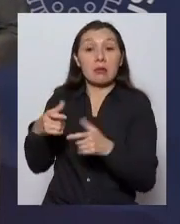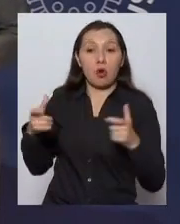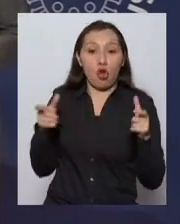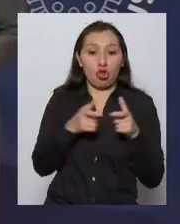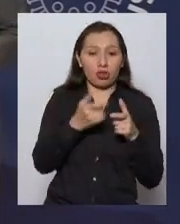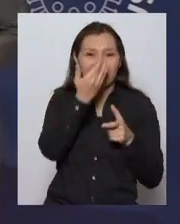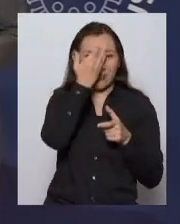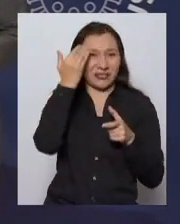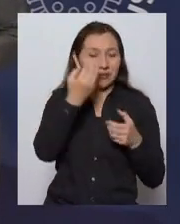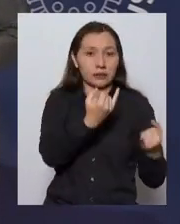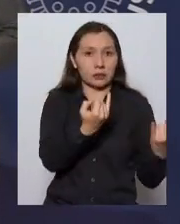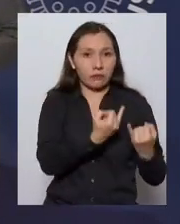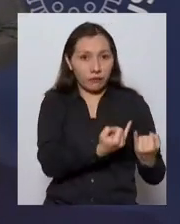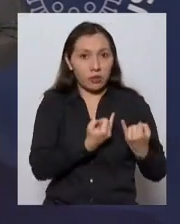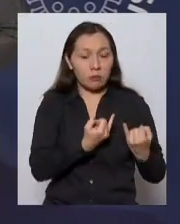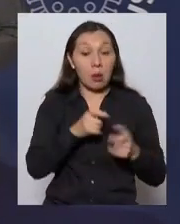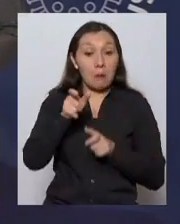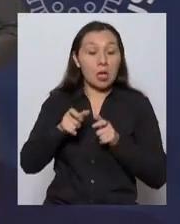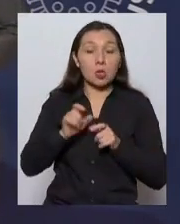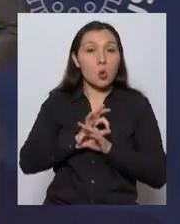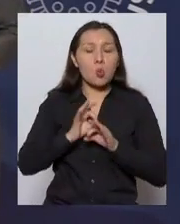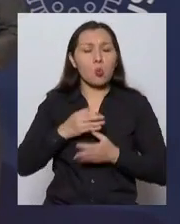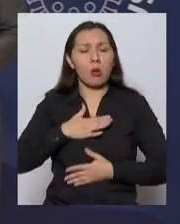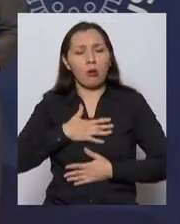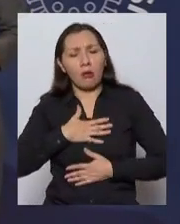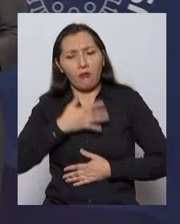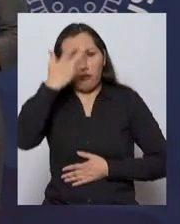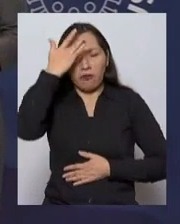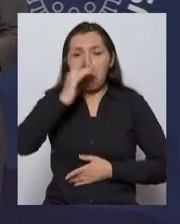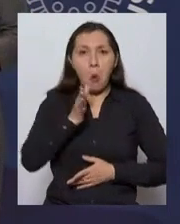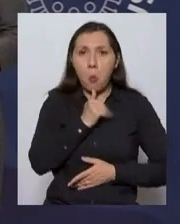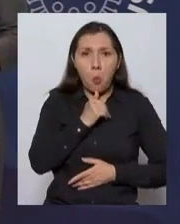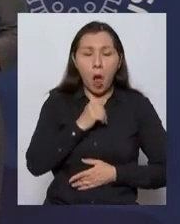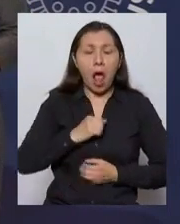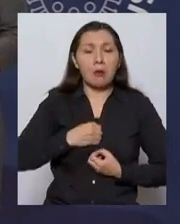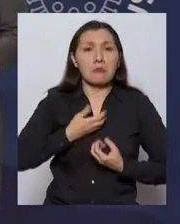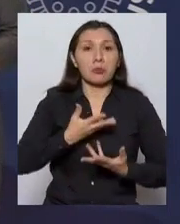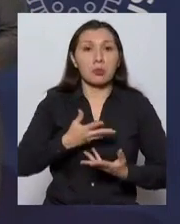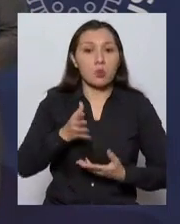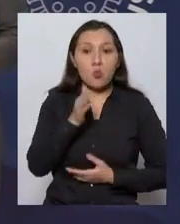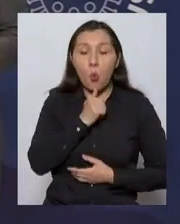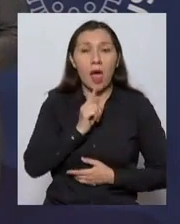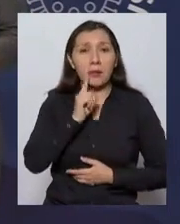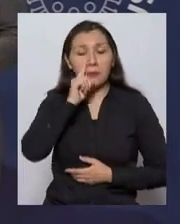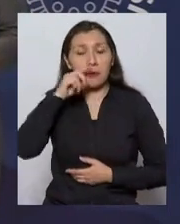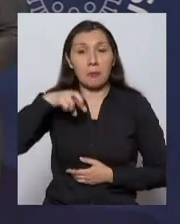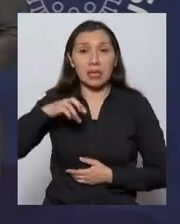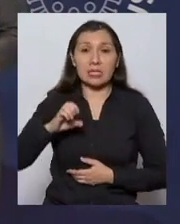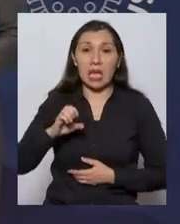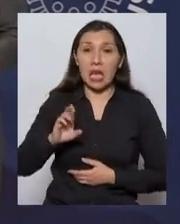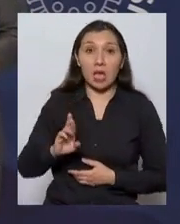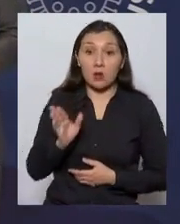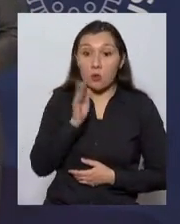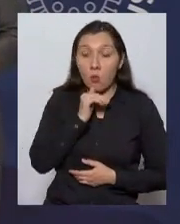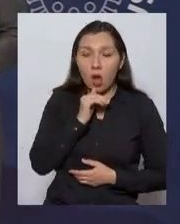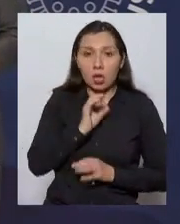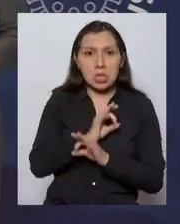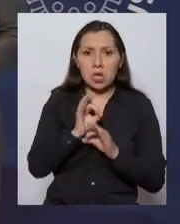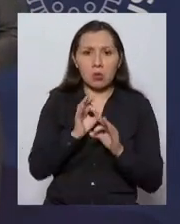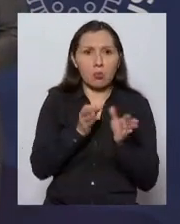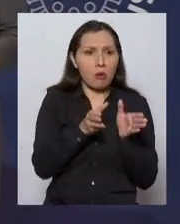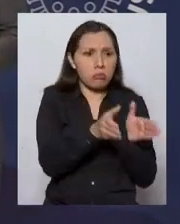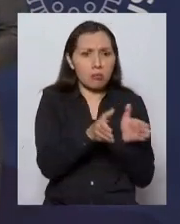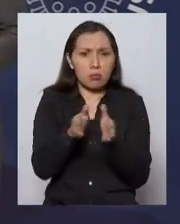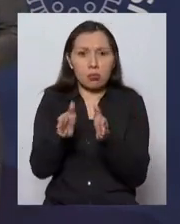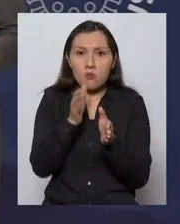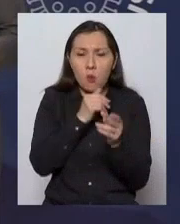aquellos pacientes que no teniendo síntomas, a los que no se hizo PCR al principio y por lo tanto no están en ninguna de las